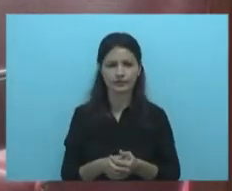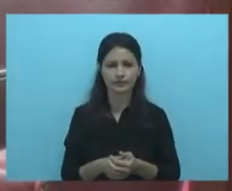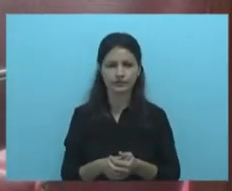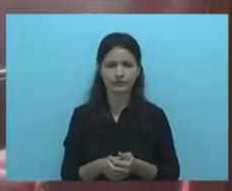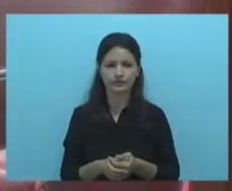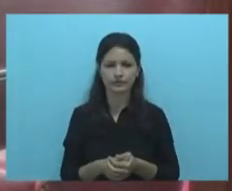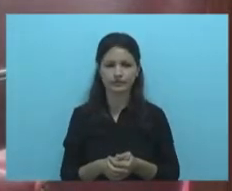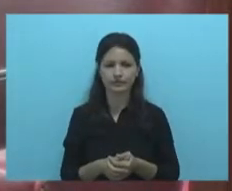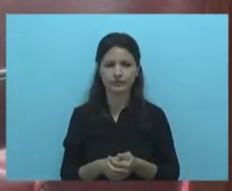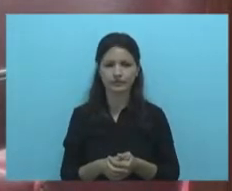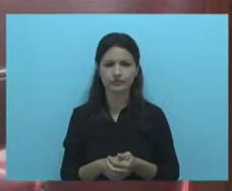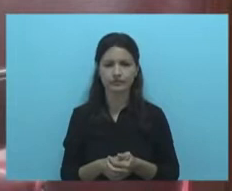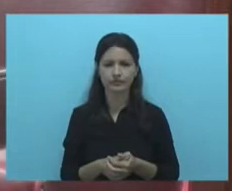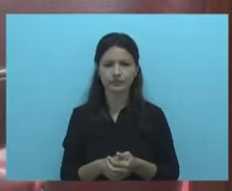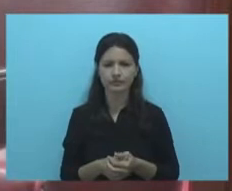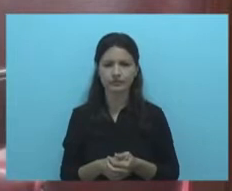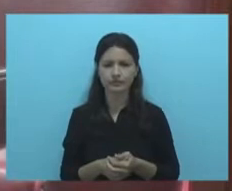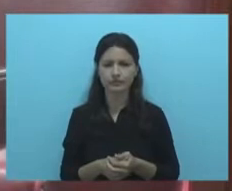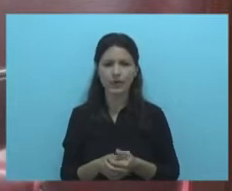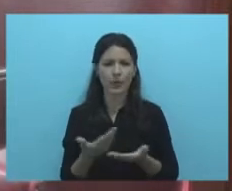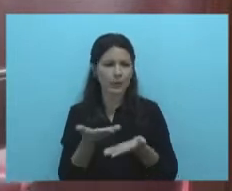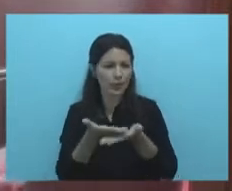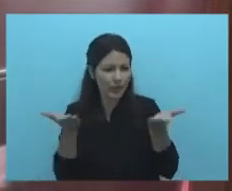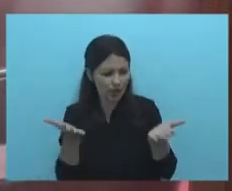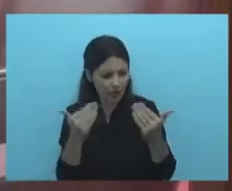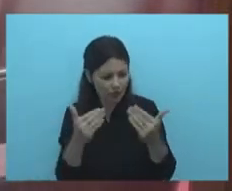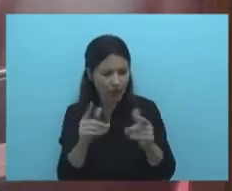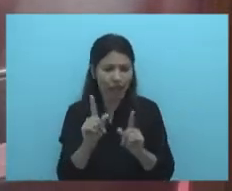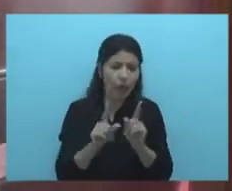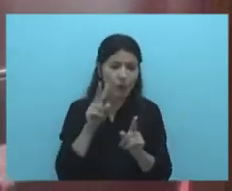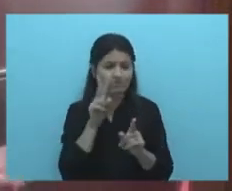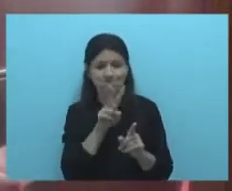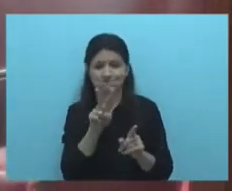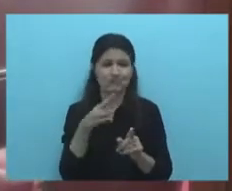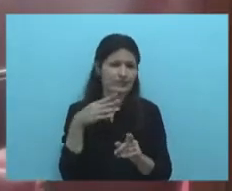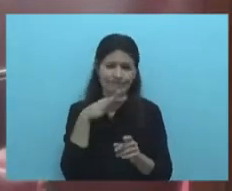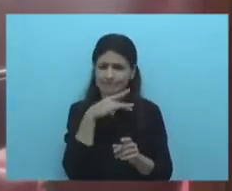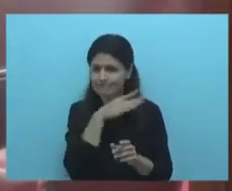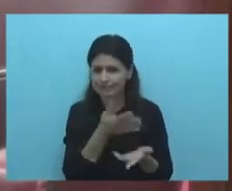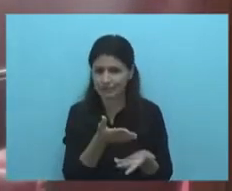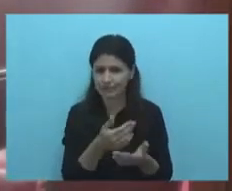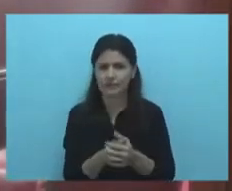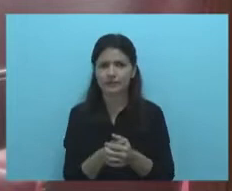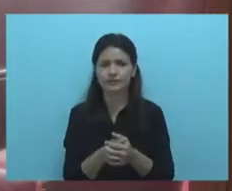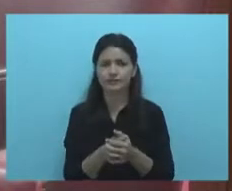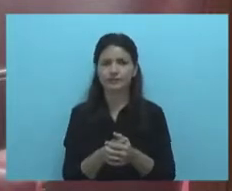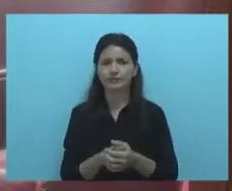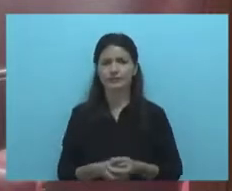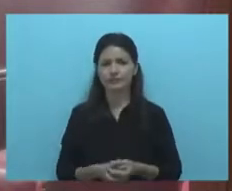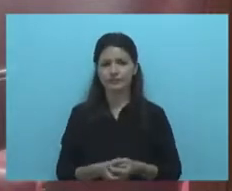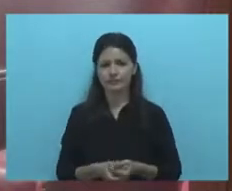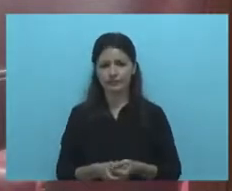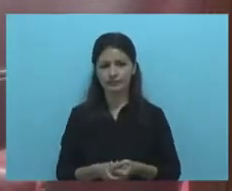presupuesto público que por más que esté publicado es solamente para entendidos o para entendidas, no es de acceso a la comunidad en